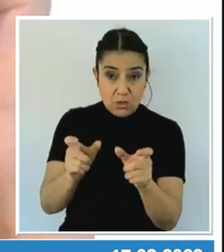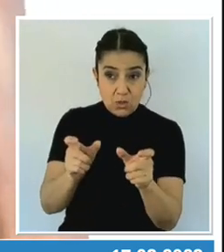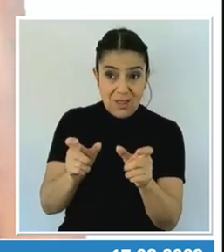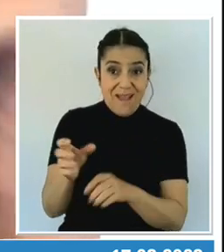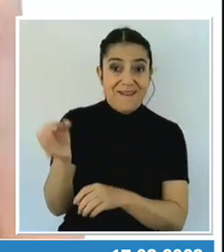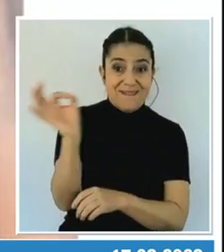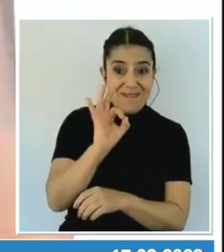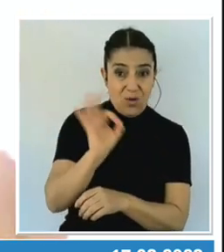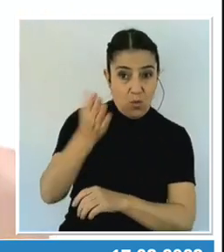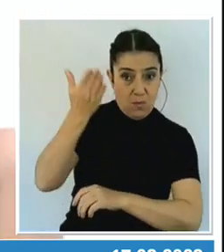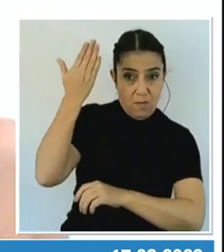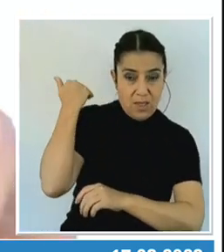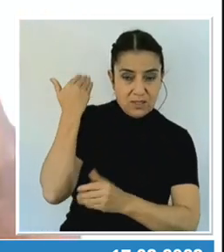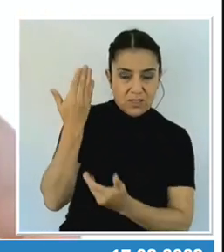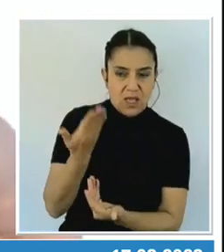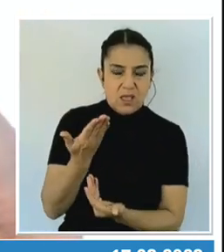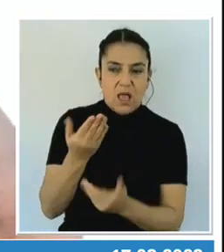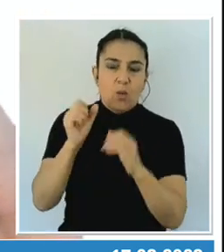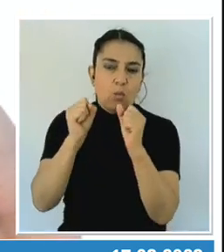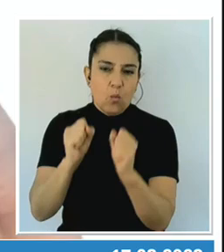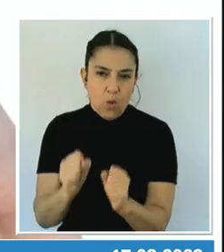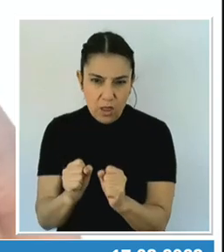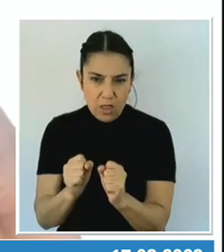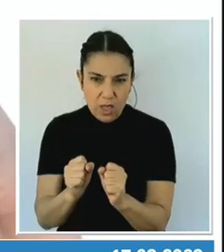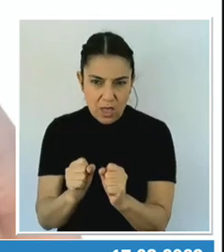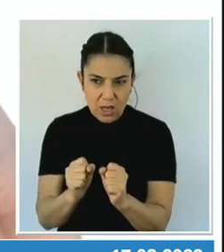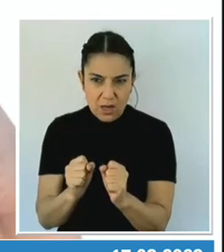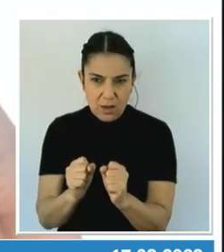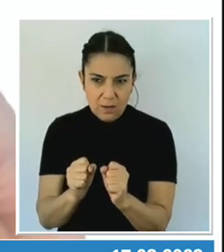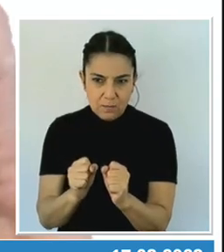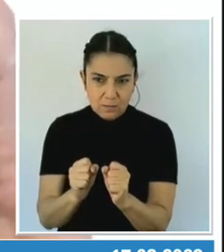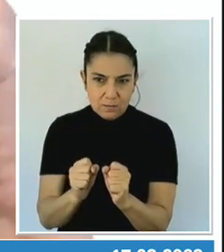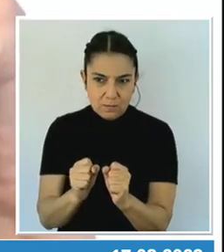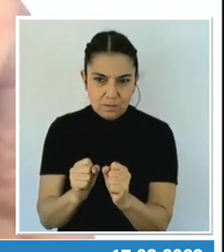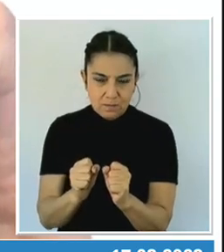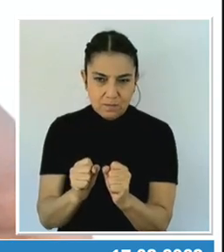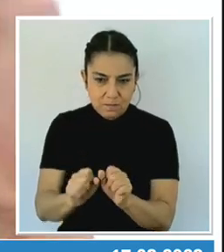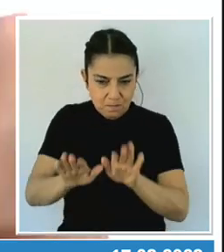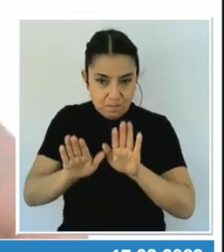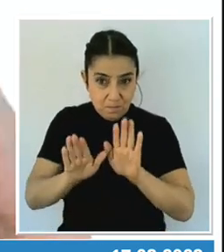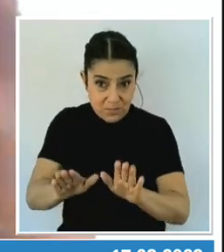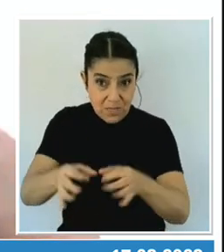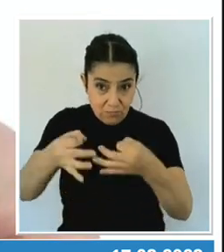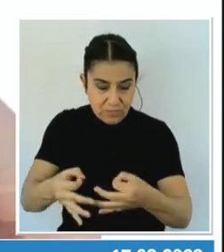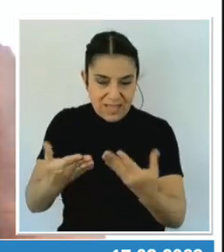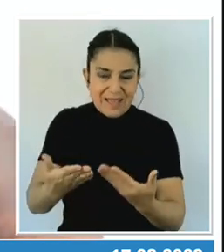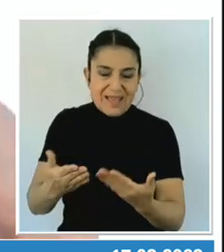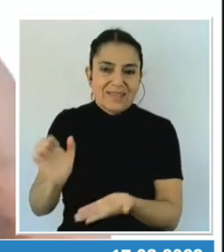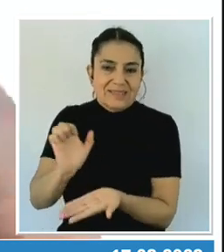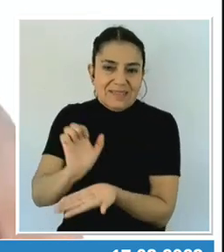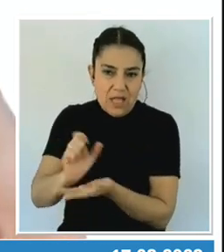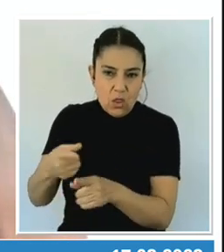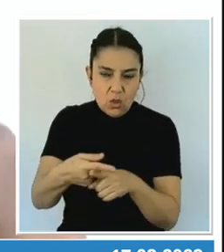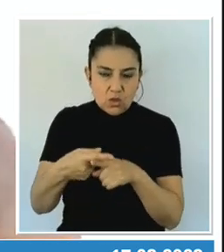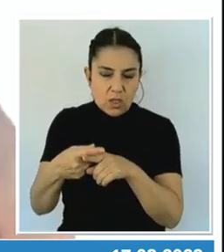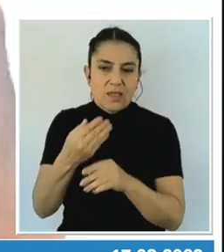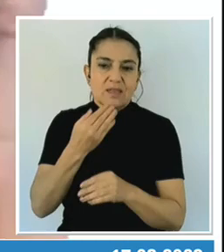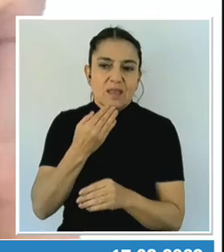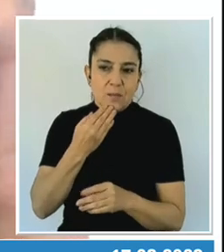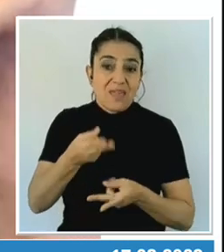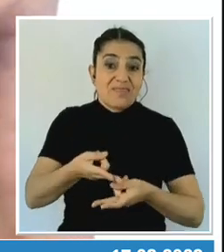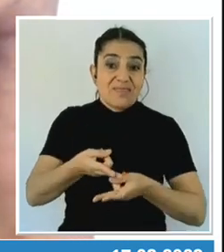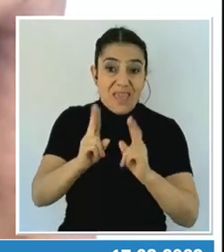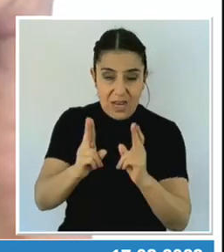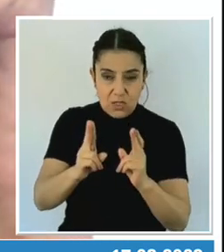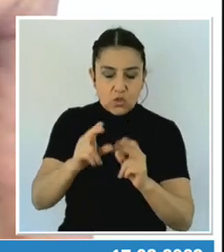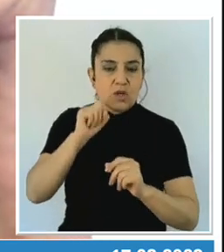la posibilidad de instaurar un estado social. Y por supuesto los derechos que son parte del corazón